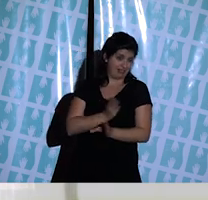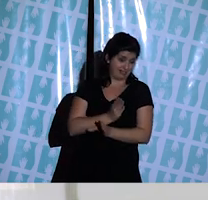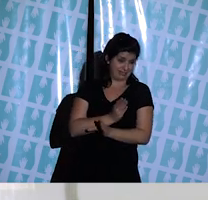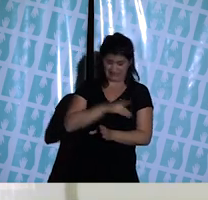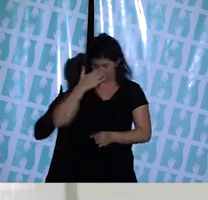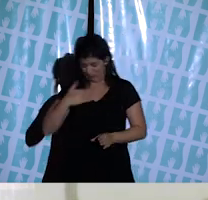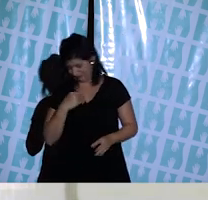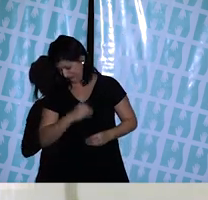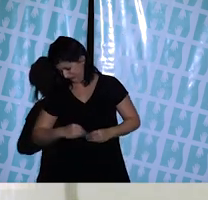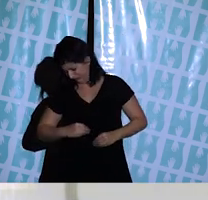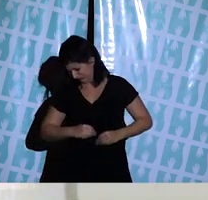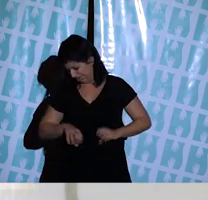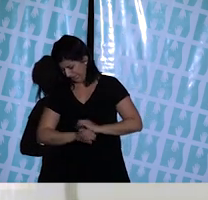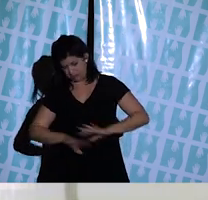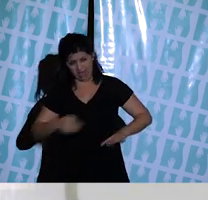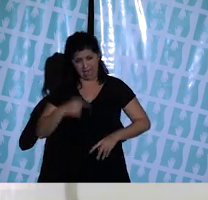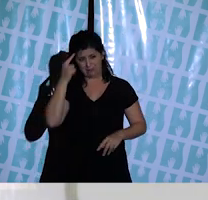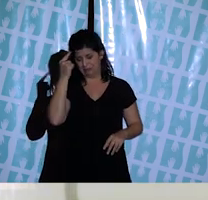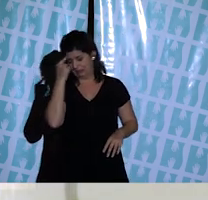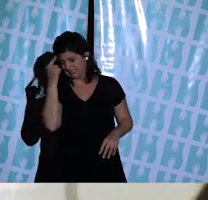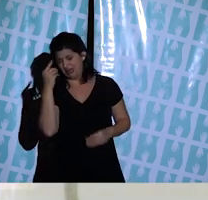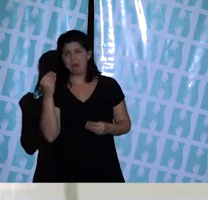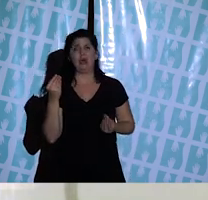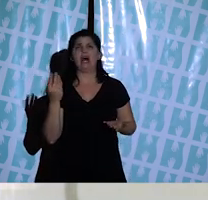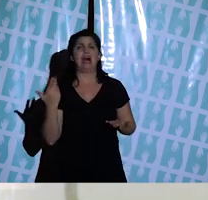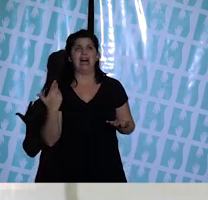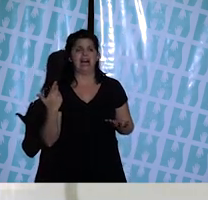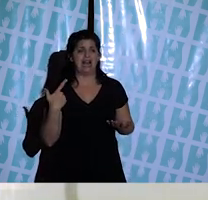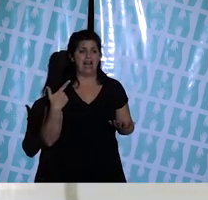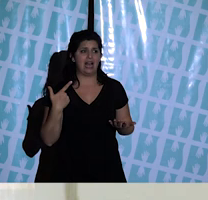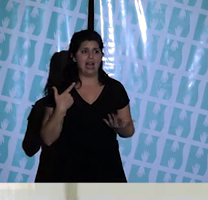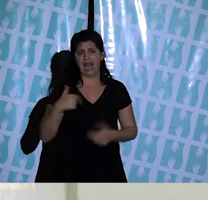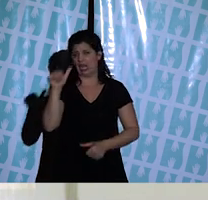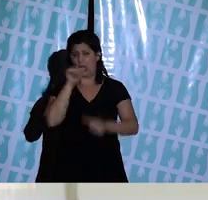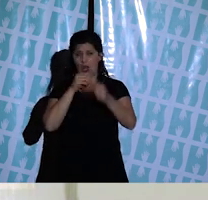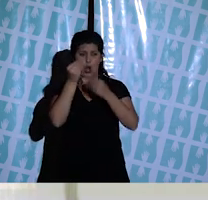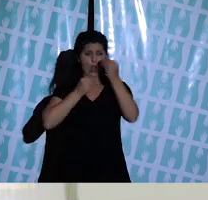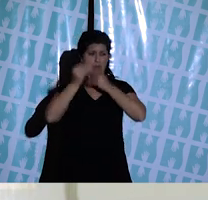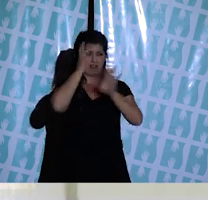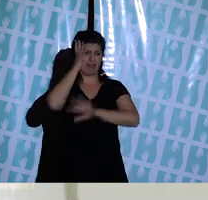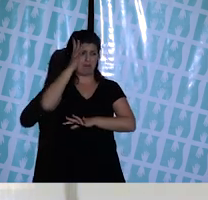la panza, nos sentimos mal, pensamos en las calorías, ¿no?